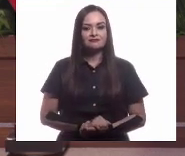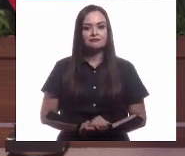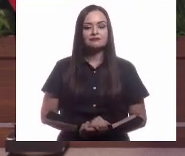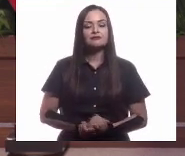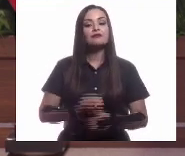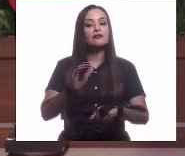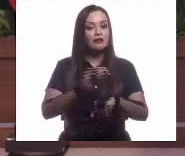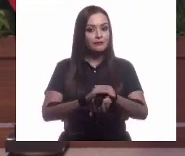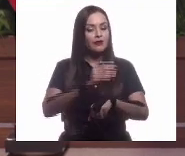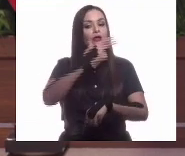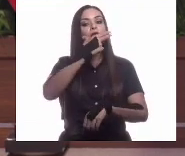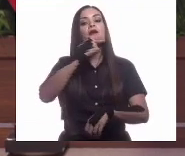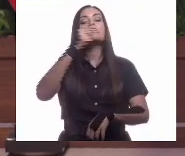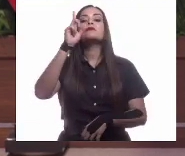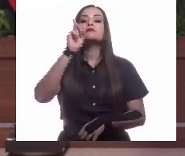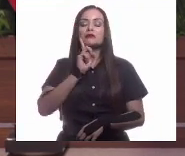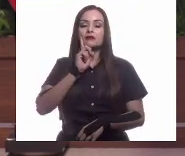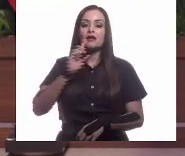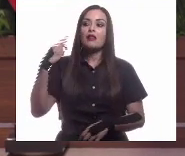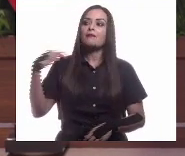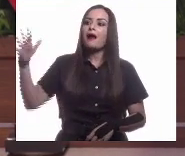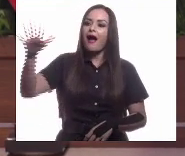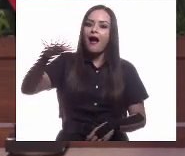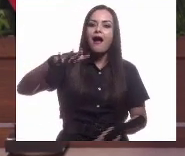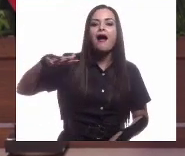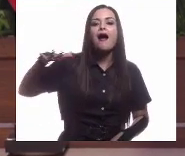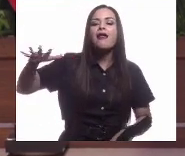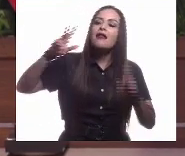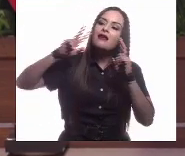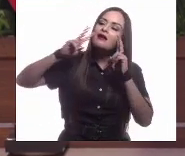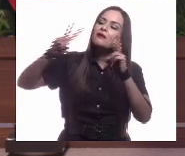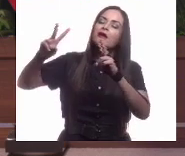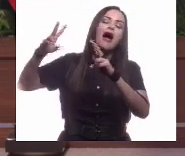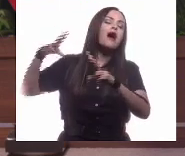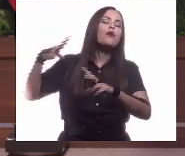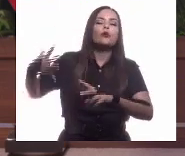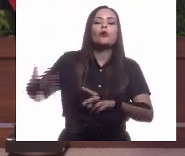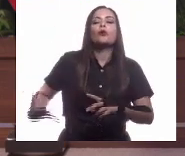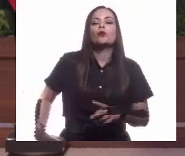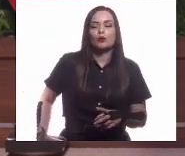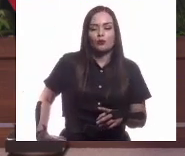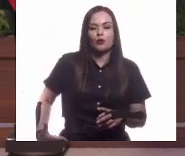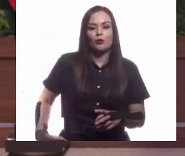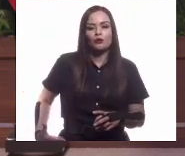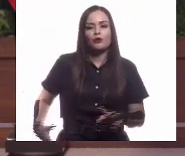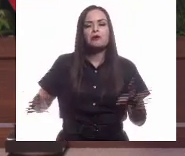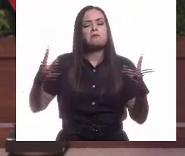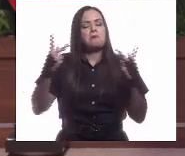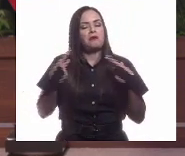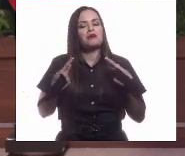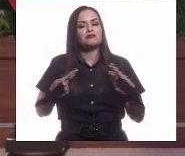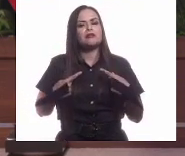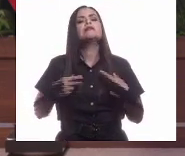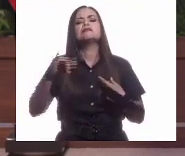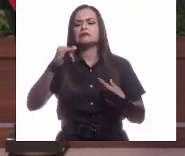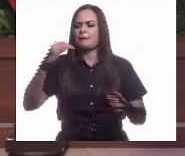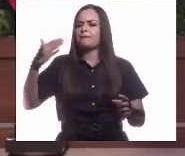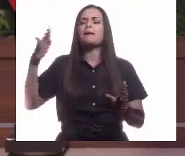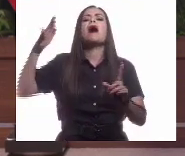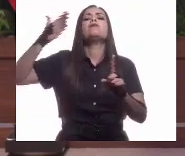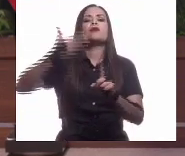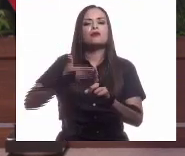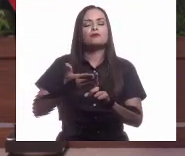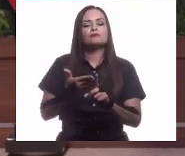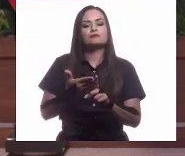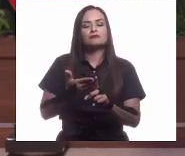amigos y amigas, el Malecón es nuevamente orgullo de las y de los paseños. Y vamos por más.